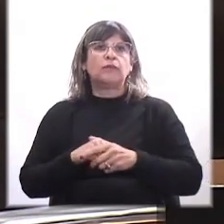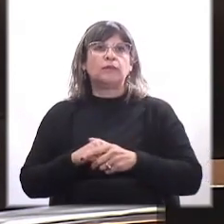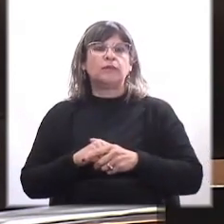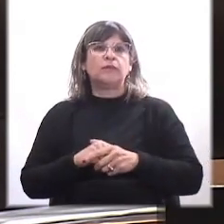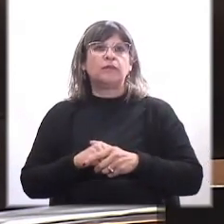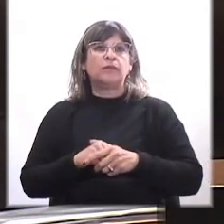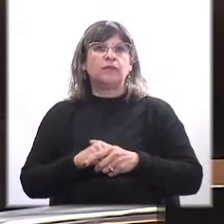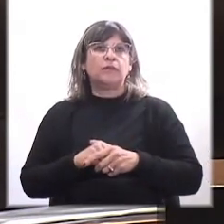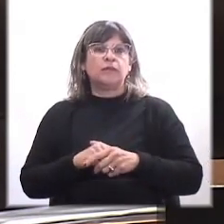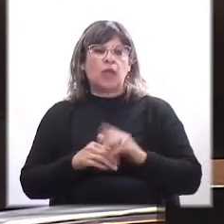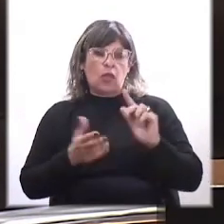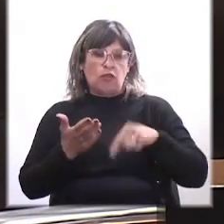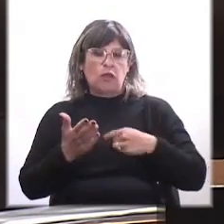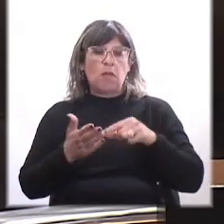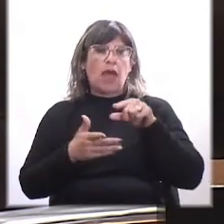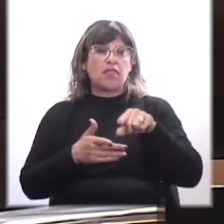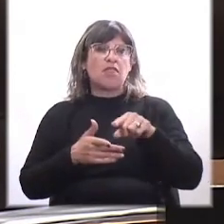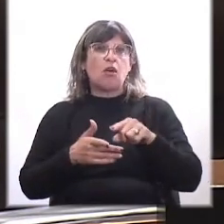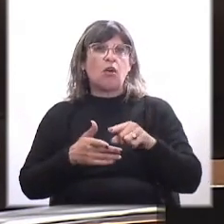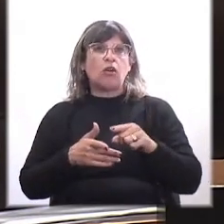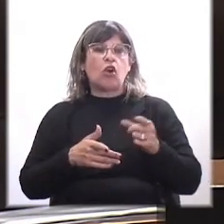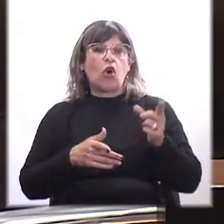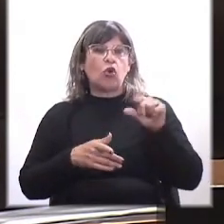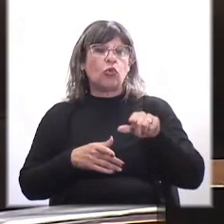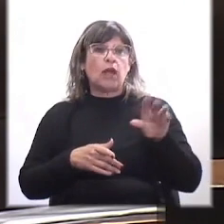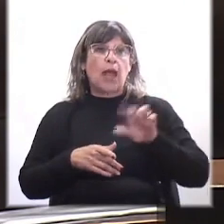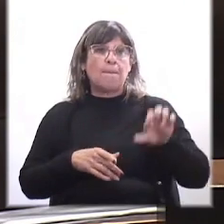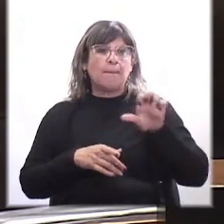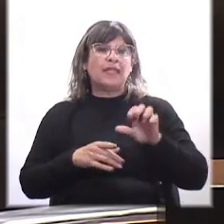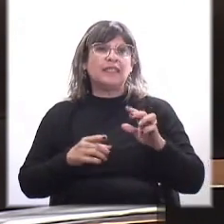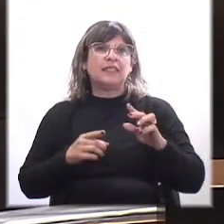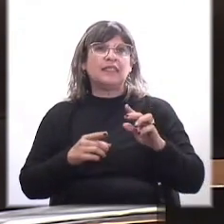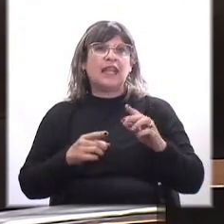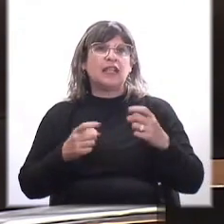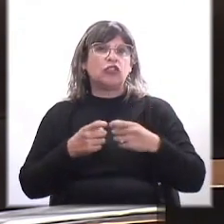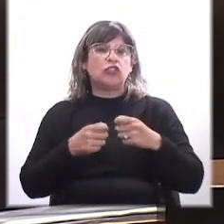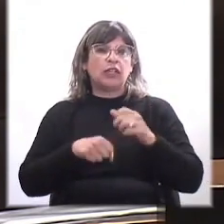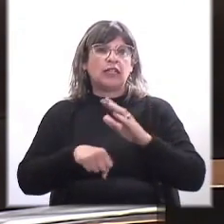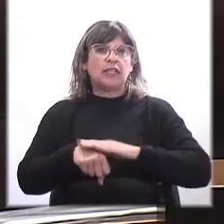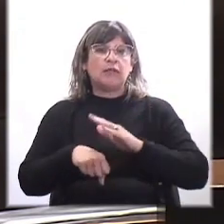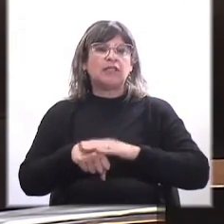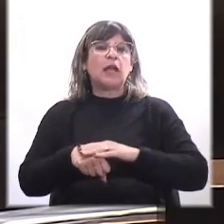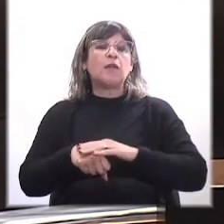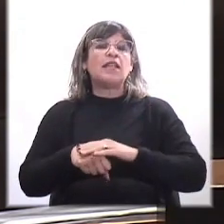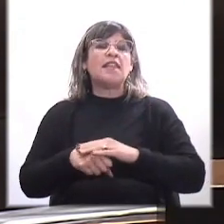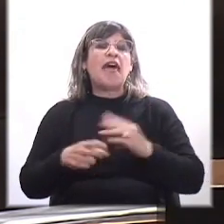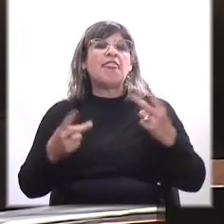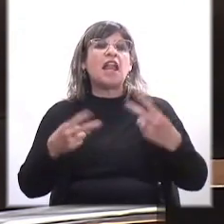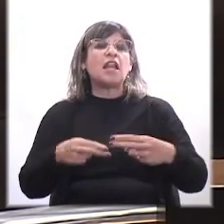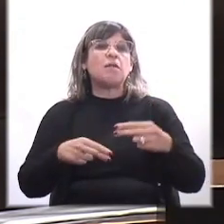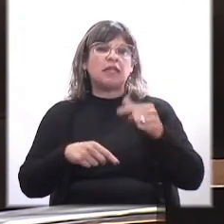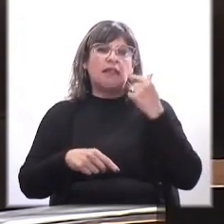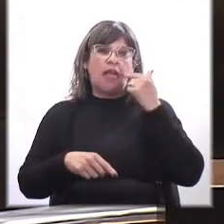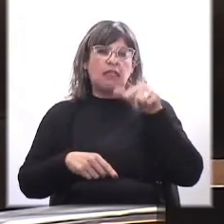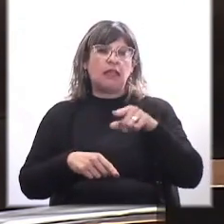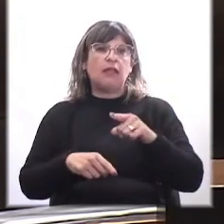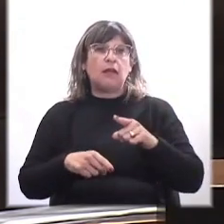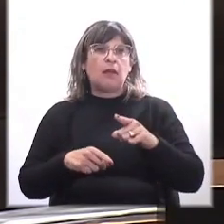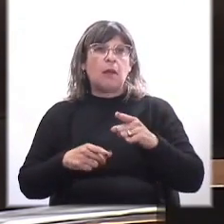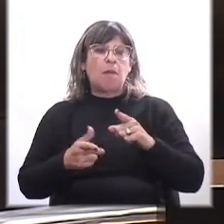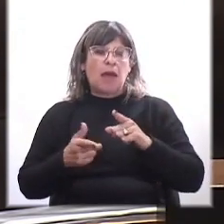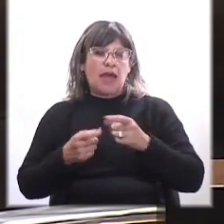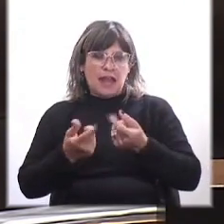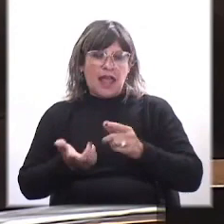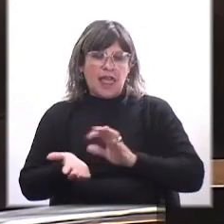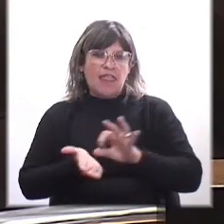firmando así un contrato con King & Spalding, sociedad de responsabilidad limitada, para la prestación de